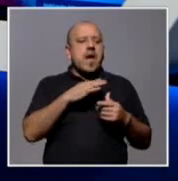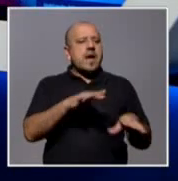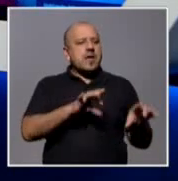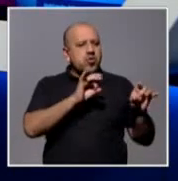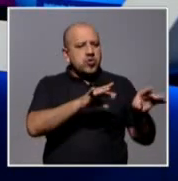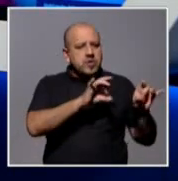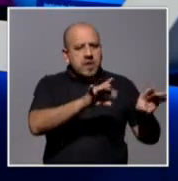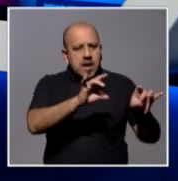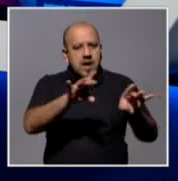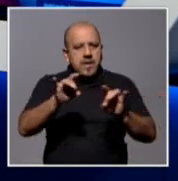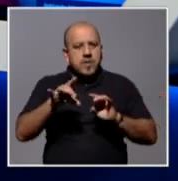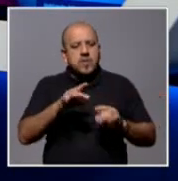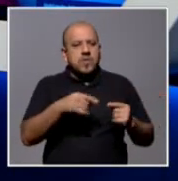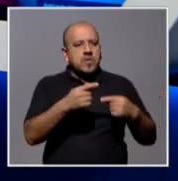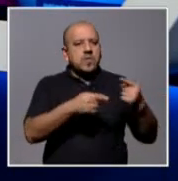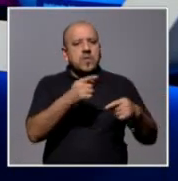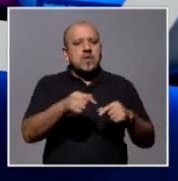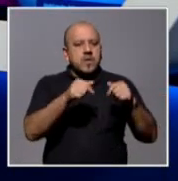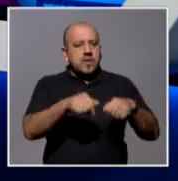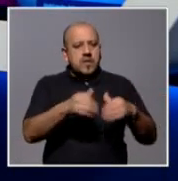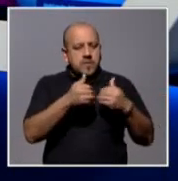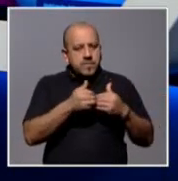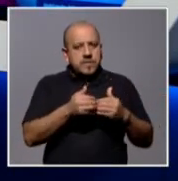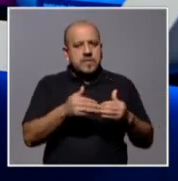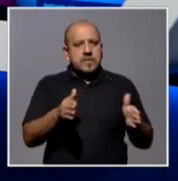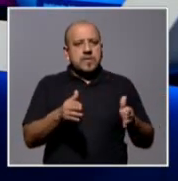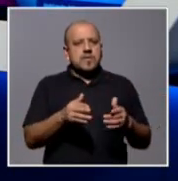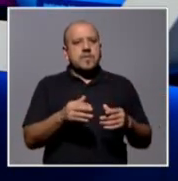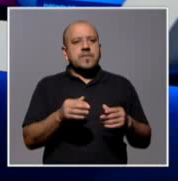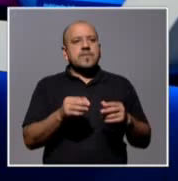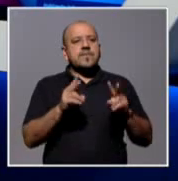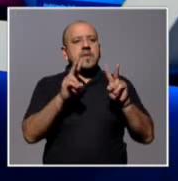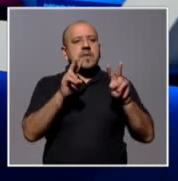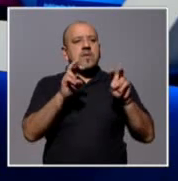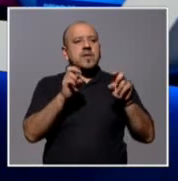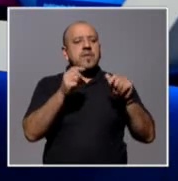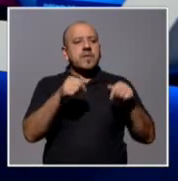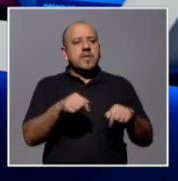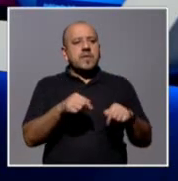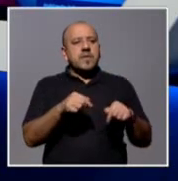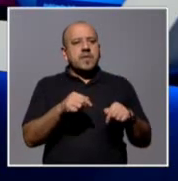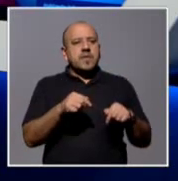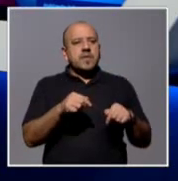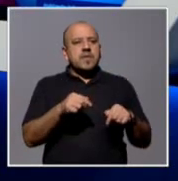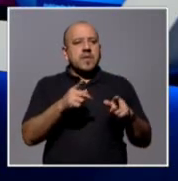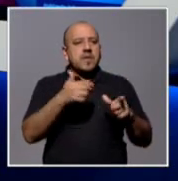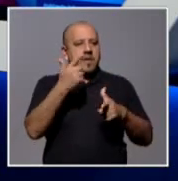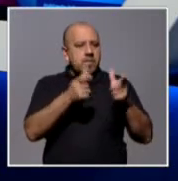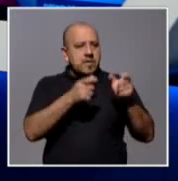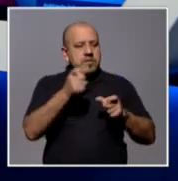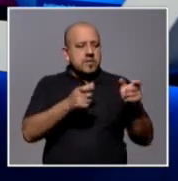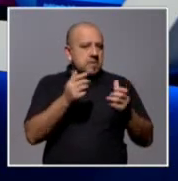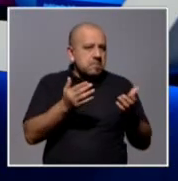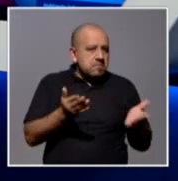y casos, empezaron estas medidas de ir para atrás con el confinamiento, pero vos decías que a la gente parece que no se